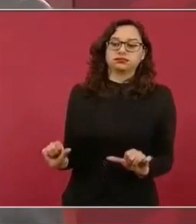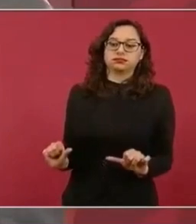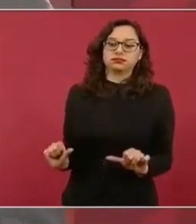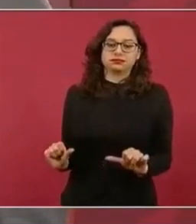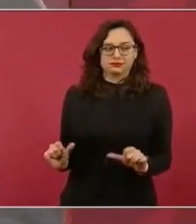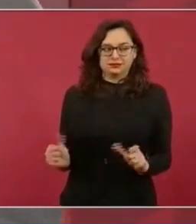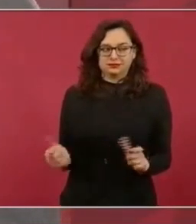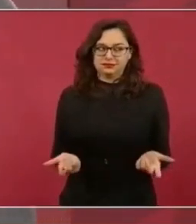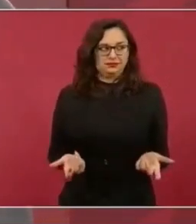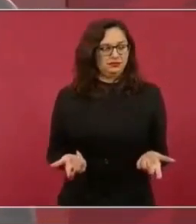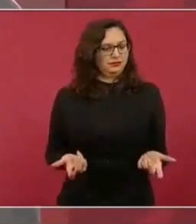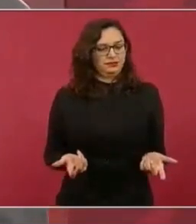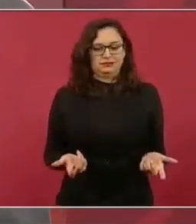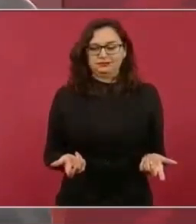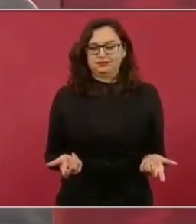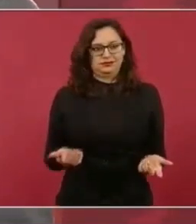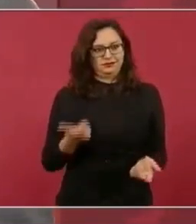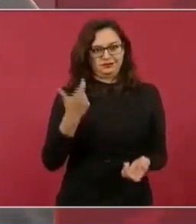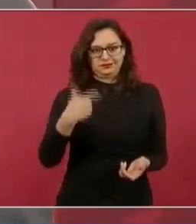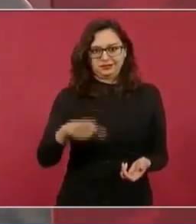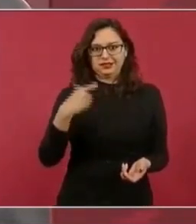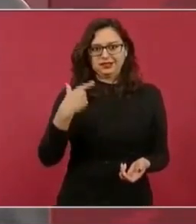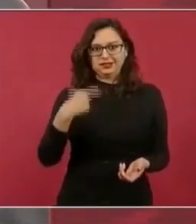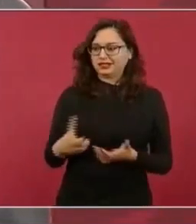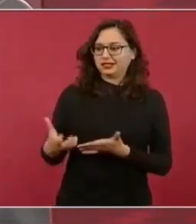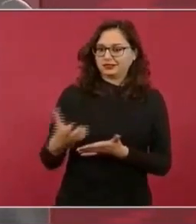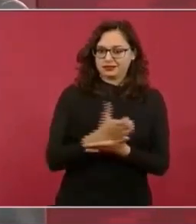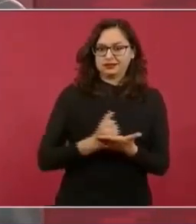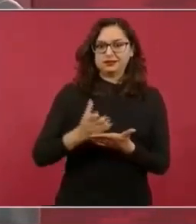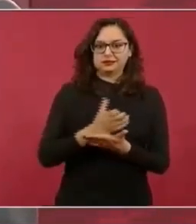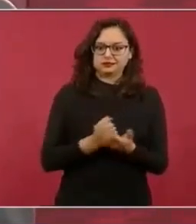lo que manejan todo es